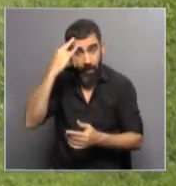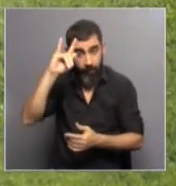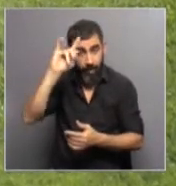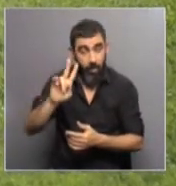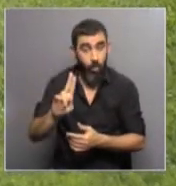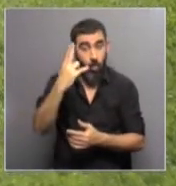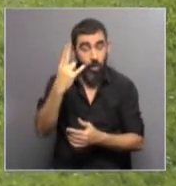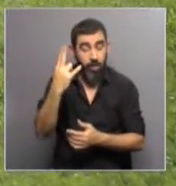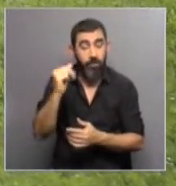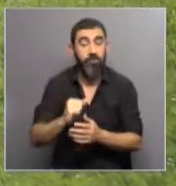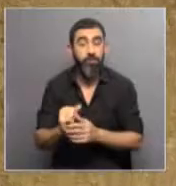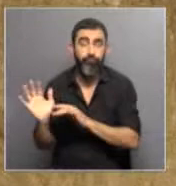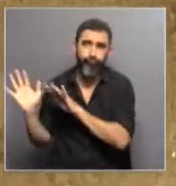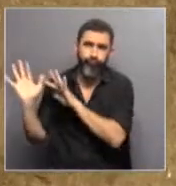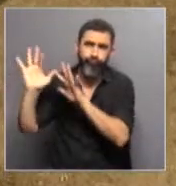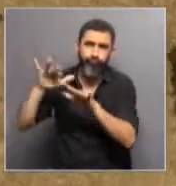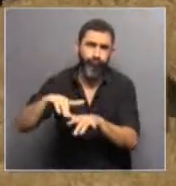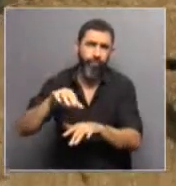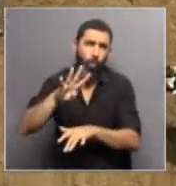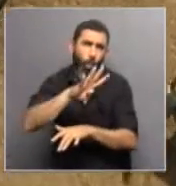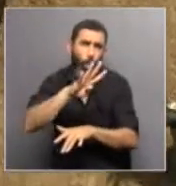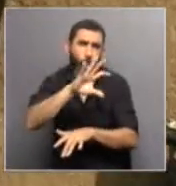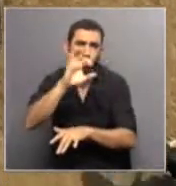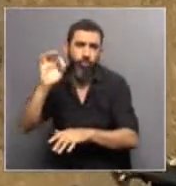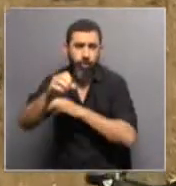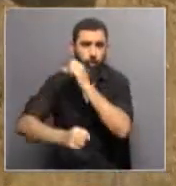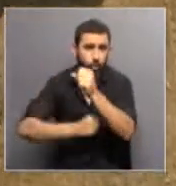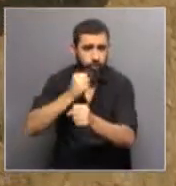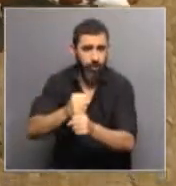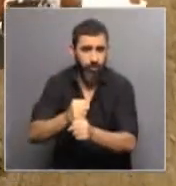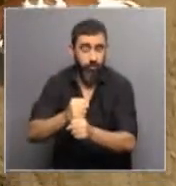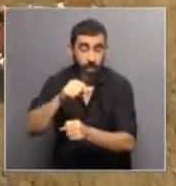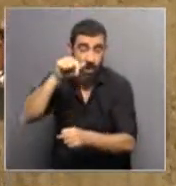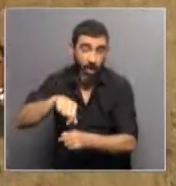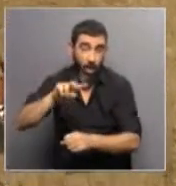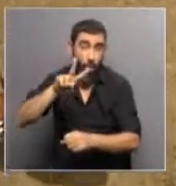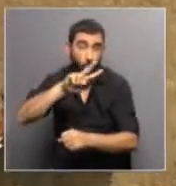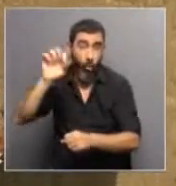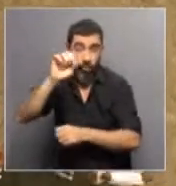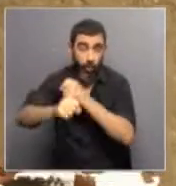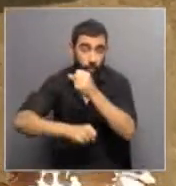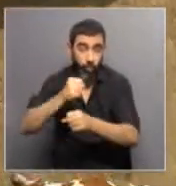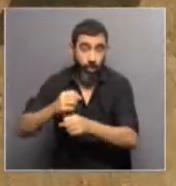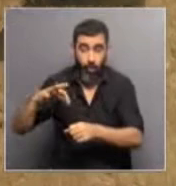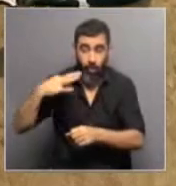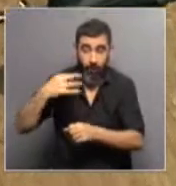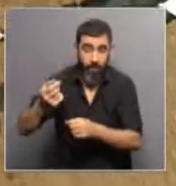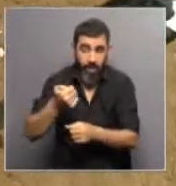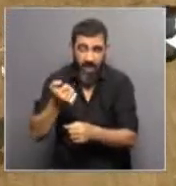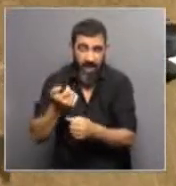país llegaron hace más de 400 años. El país tiene apenas 200 de vida, no llegamos todavía a